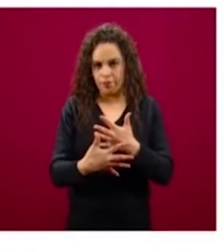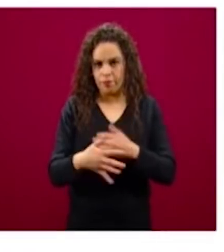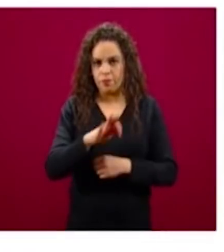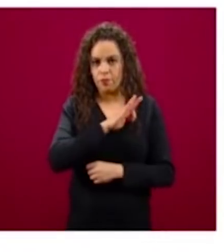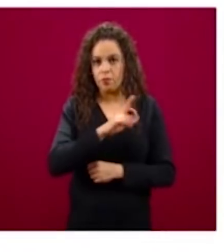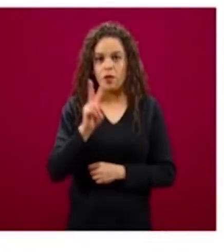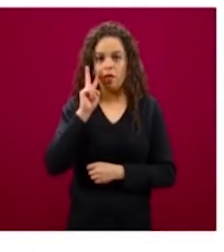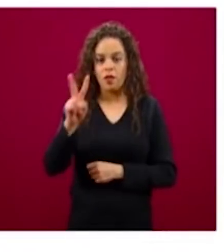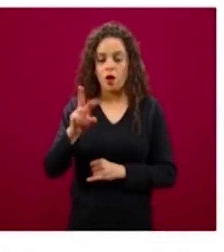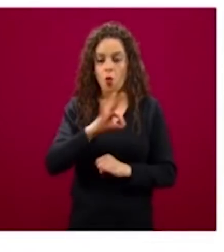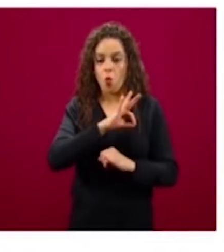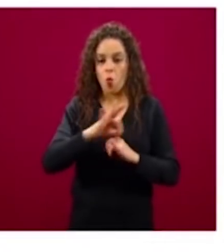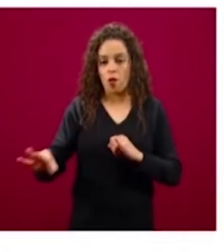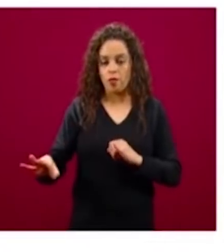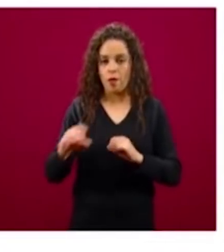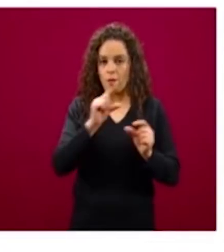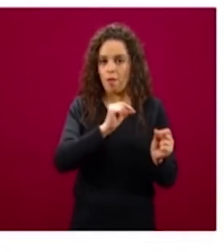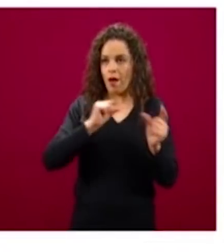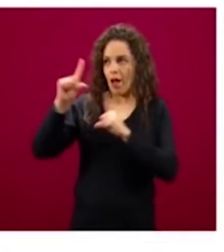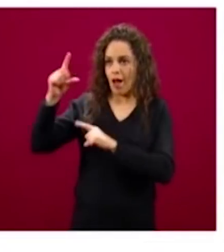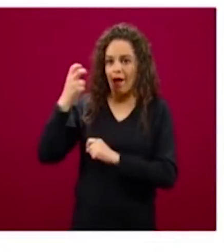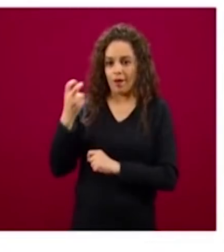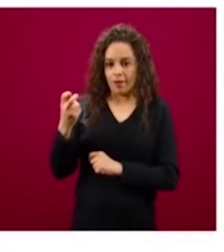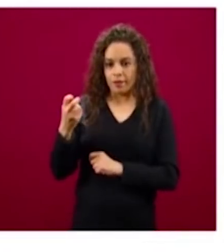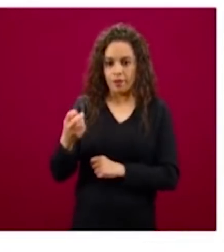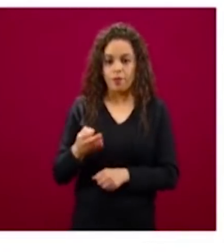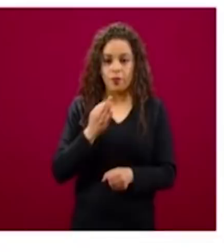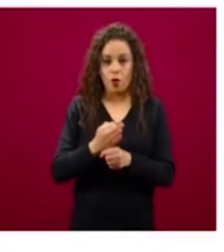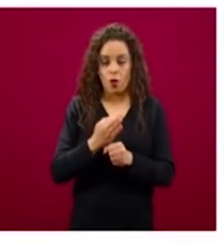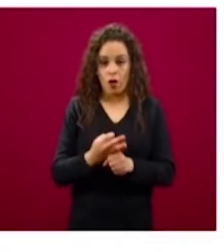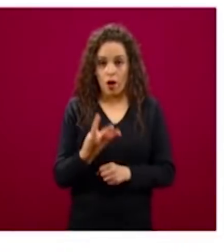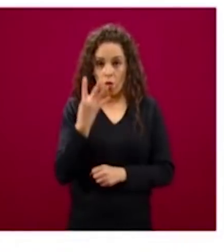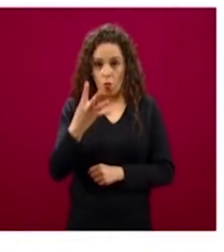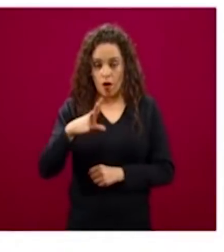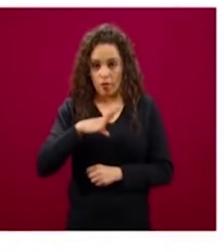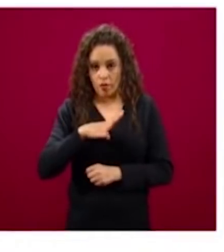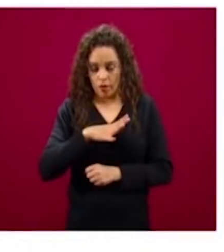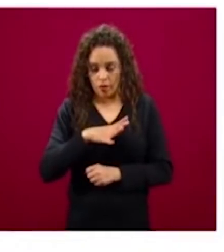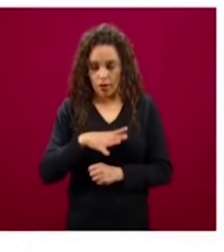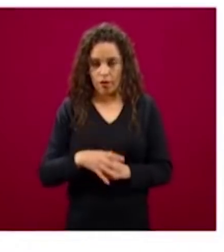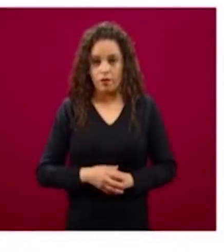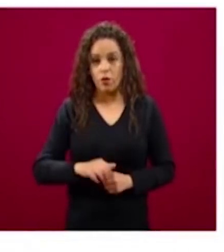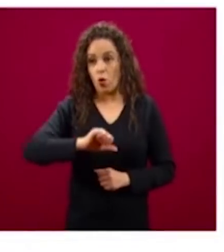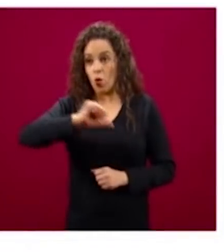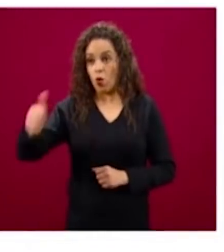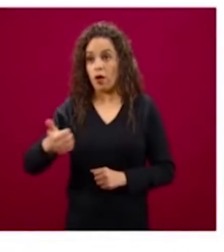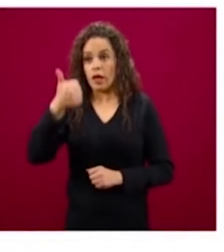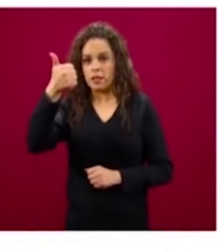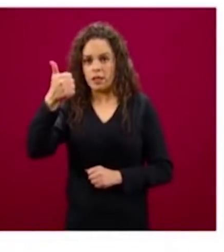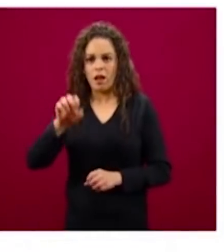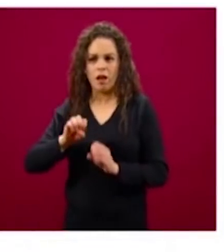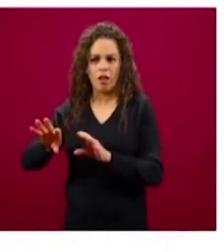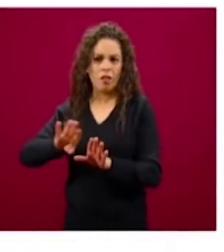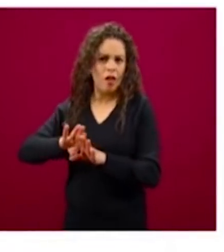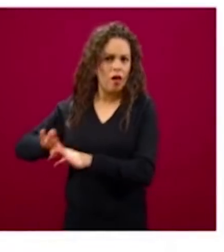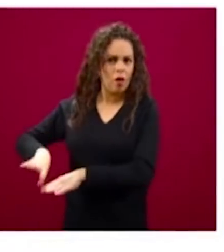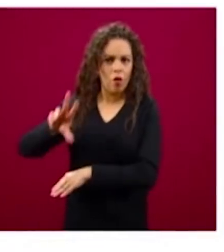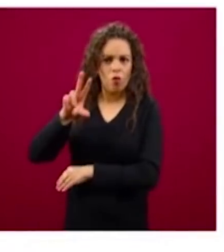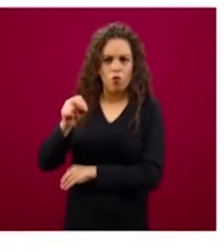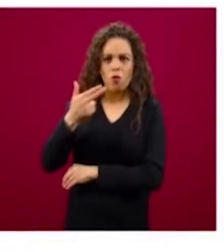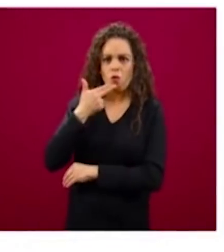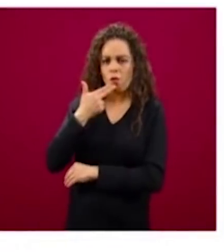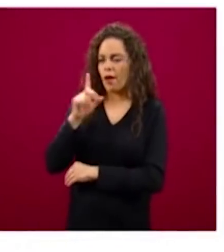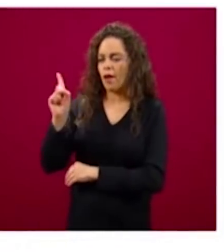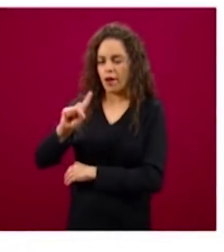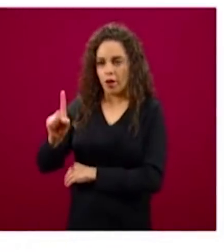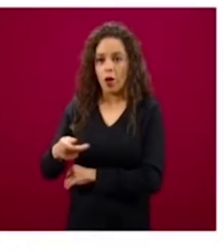última parte de esta diapositiva, 4 en este momento. No porque las otras 6 se hayan dejado de hacer, sino que para motivos de